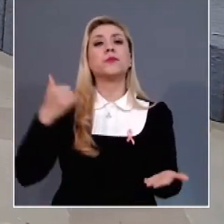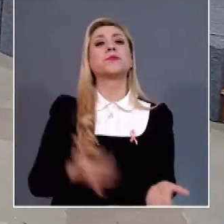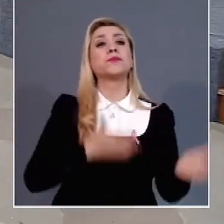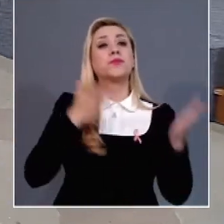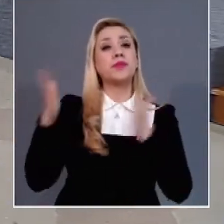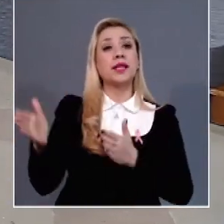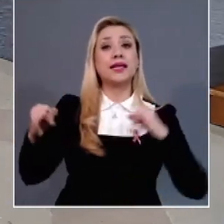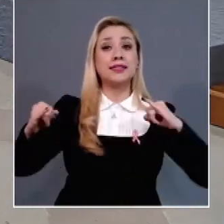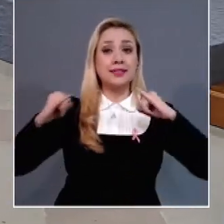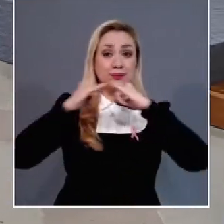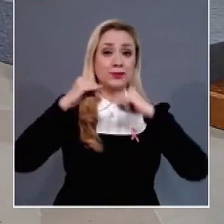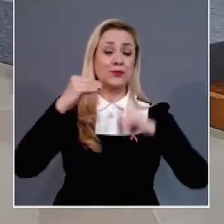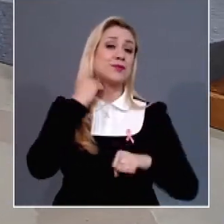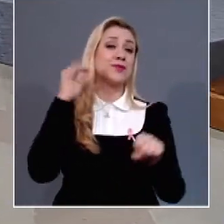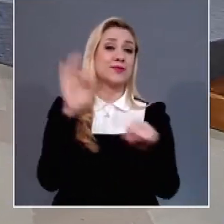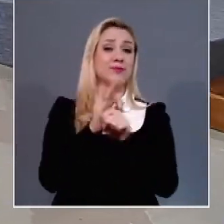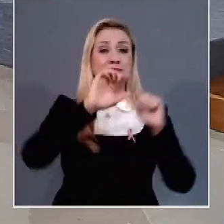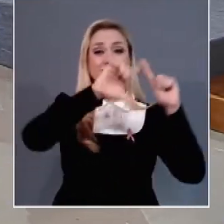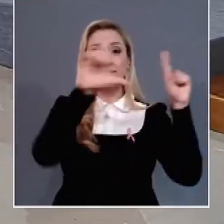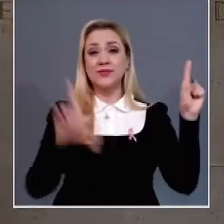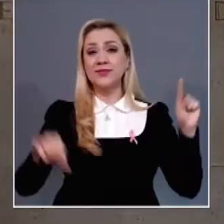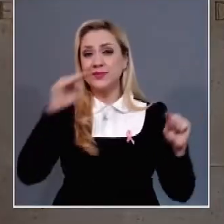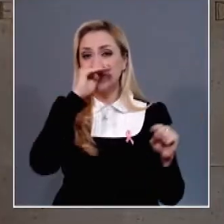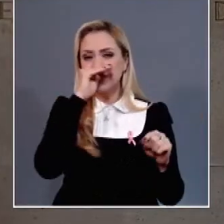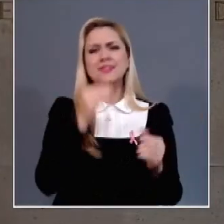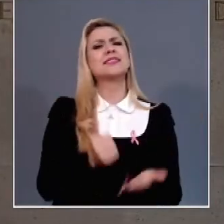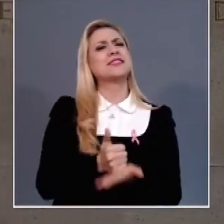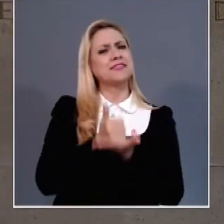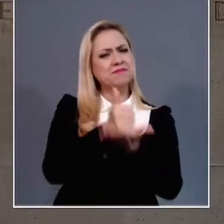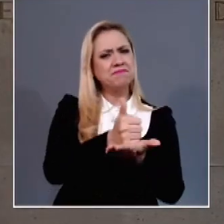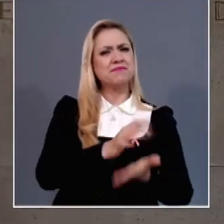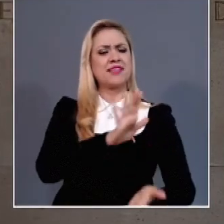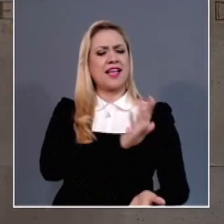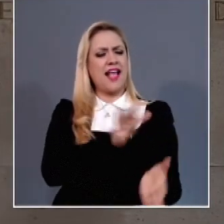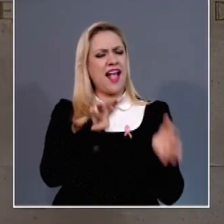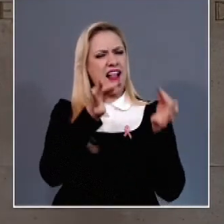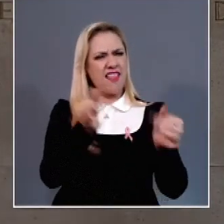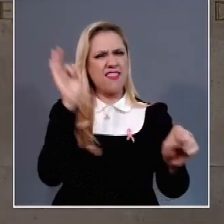continúa con su labor de asesoría y defensa de calidad. Poder Informativo, Mario López Peña.